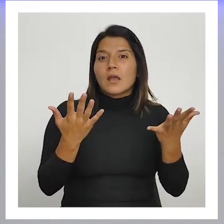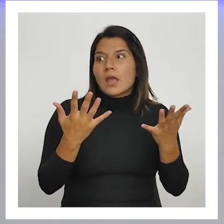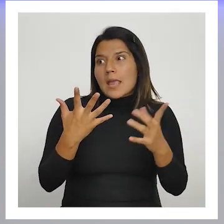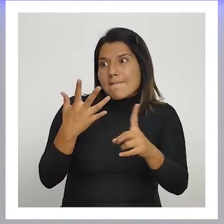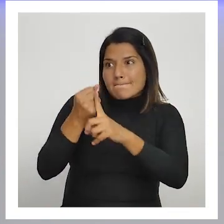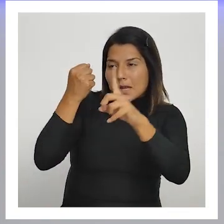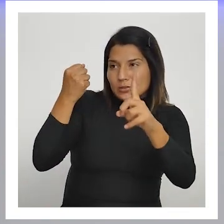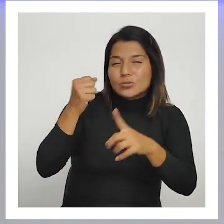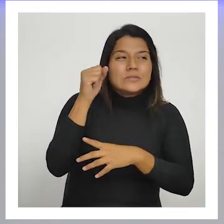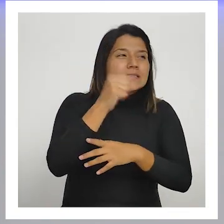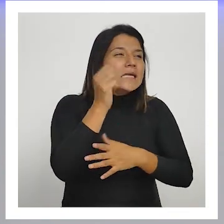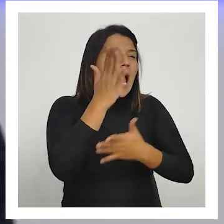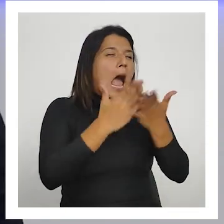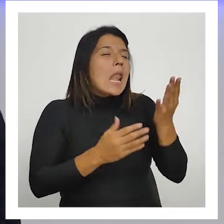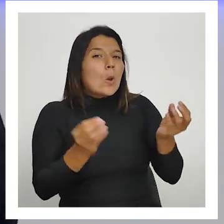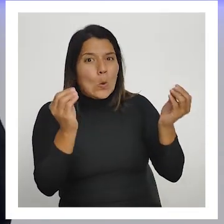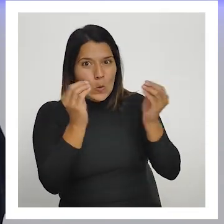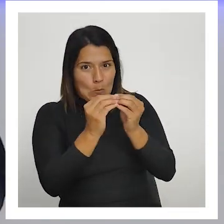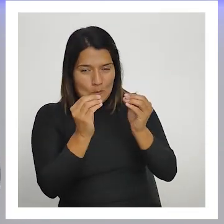adicional?